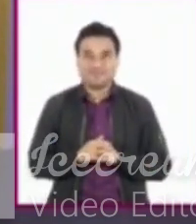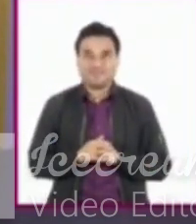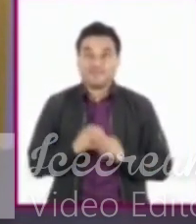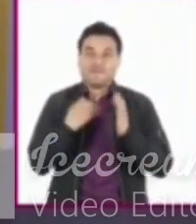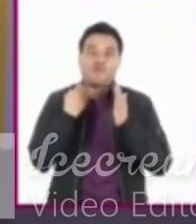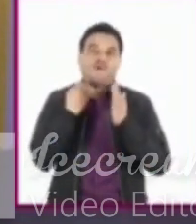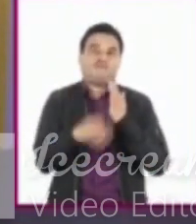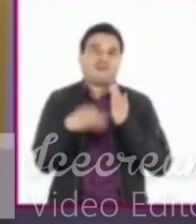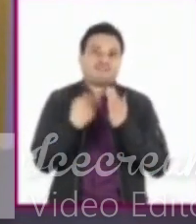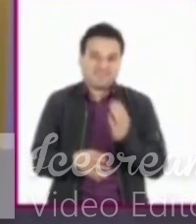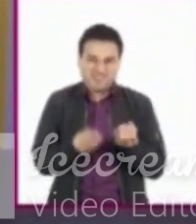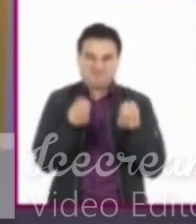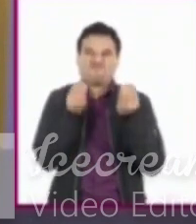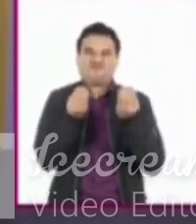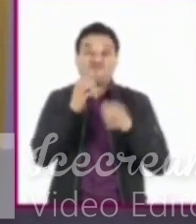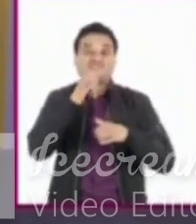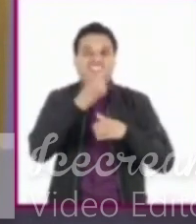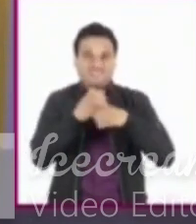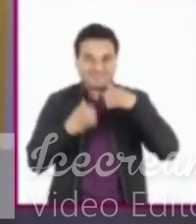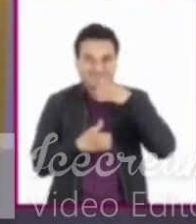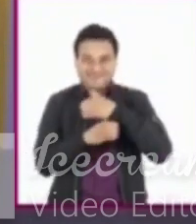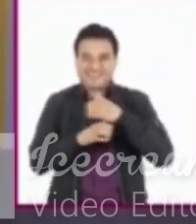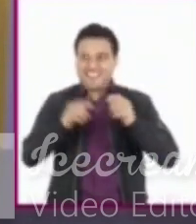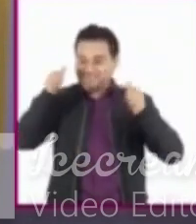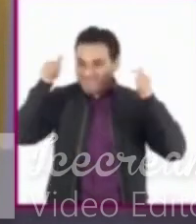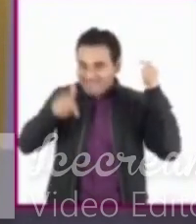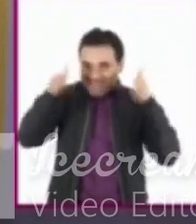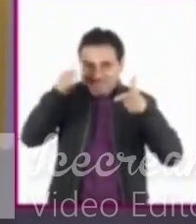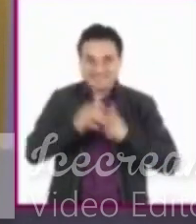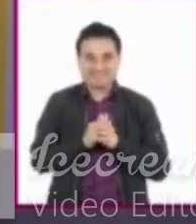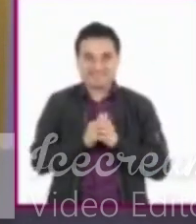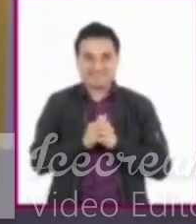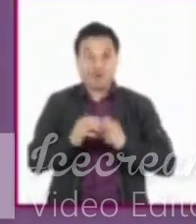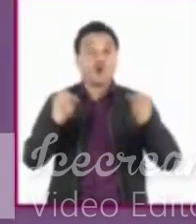queda mucho por explorar y descubrir. Así que nos vemos pronto aquí.